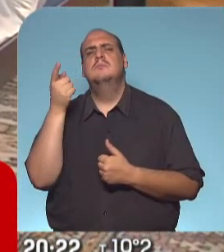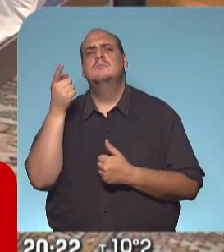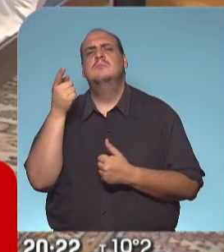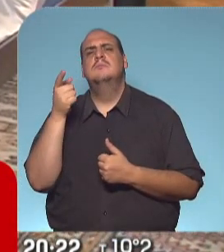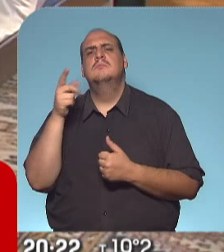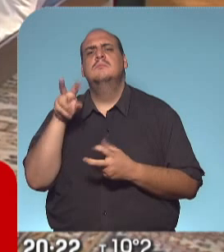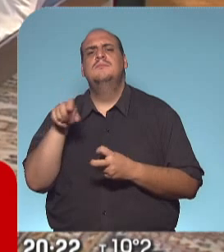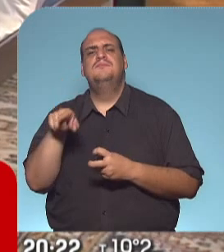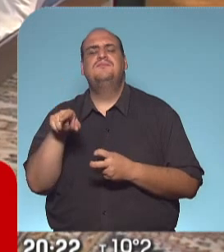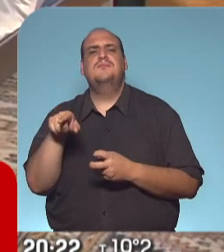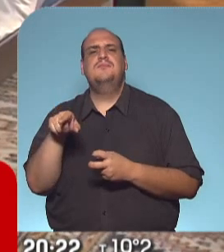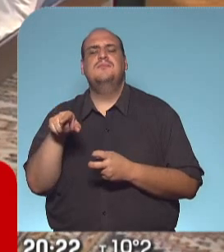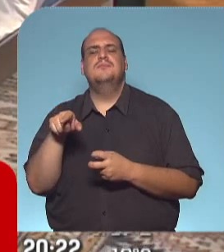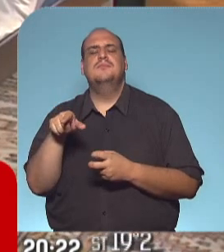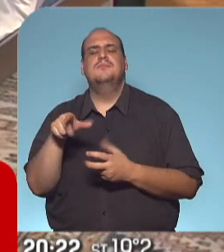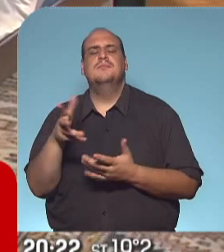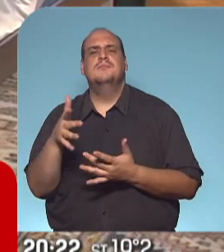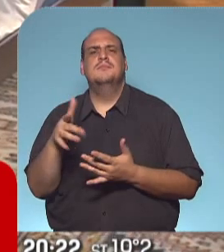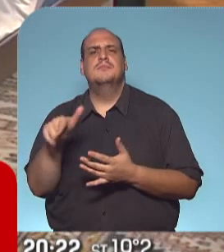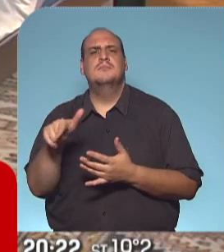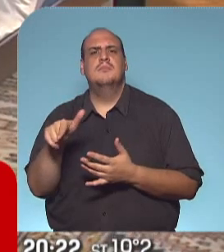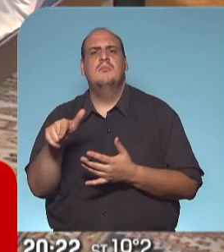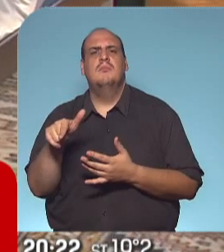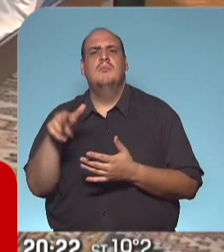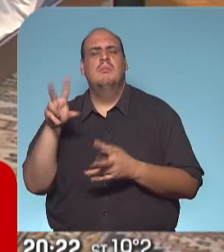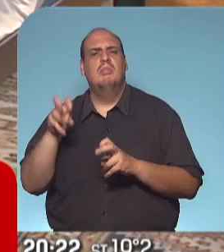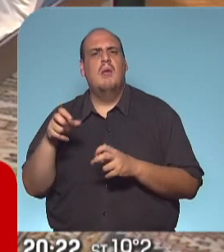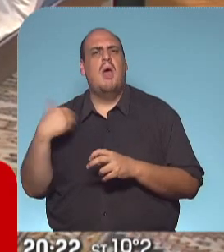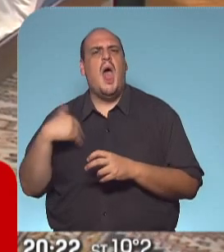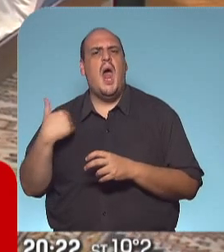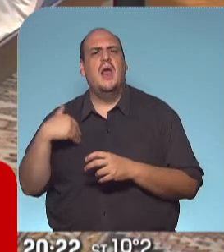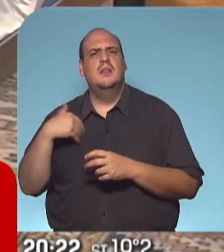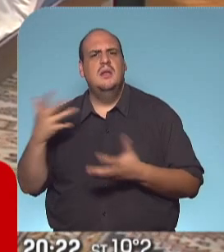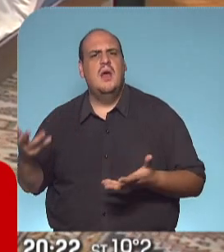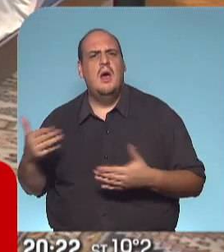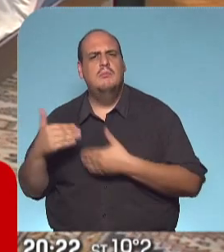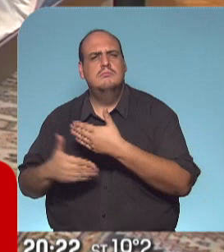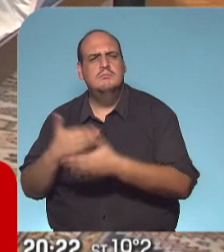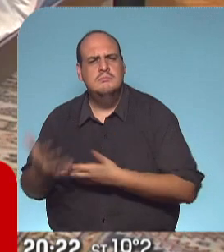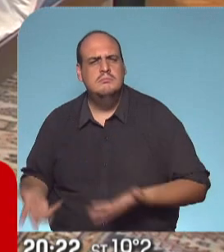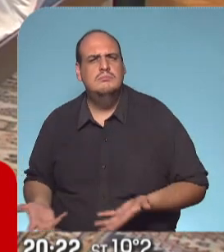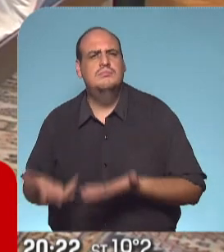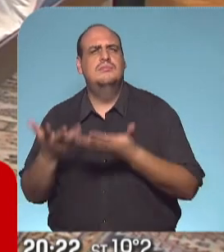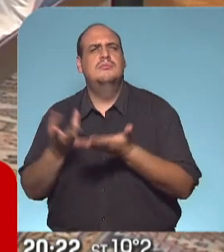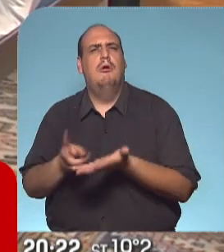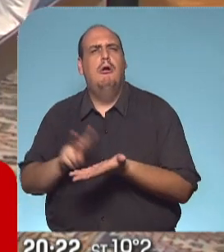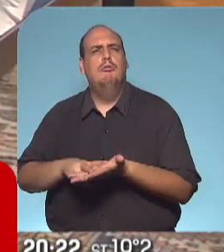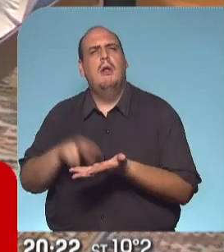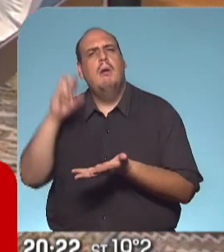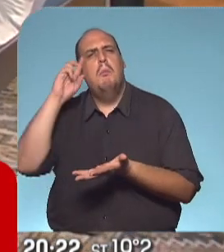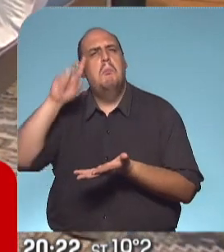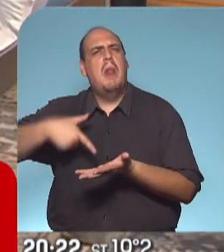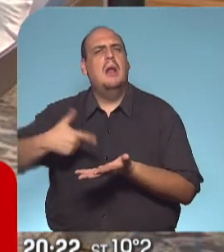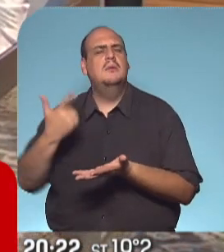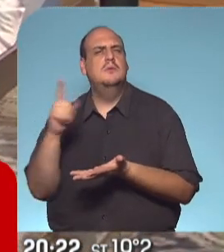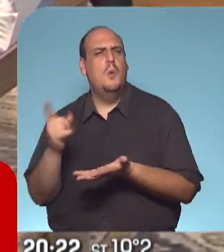este tema? ¿En qué condiciones está de retomar el camino de crecimiento, de desarrollo que se planteaba este gobierno